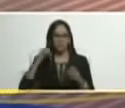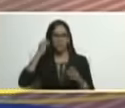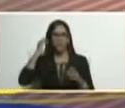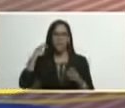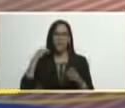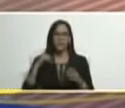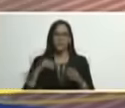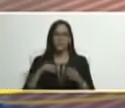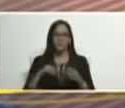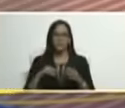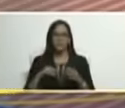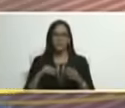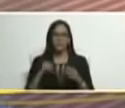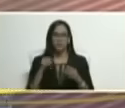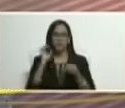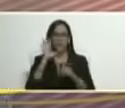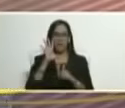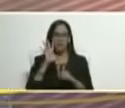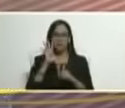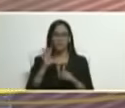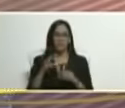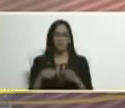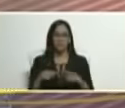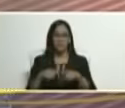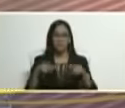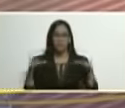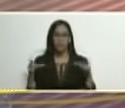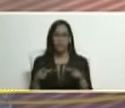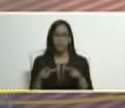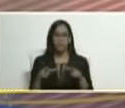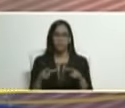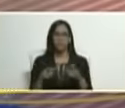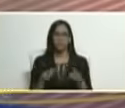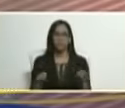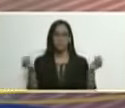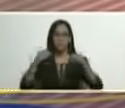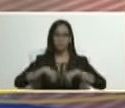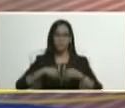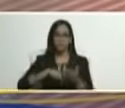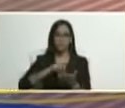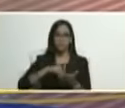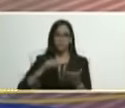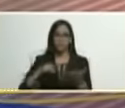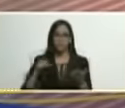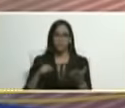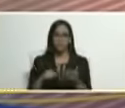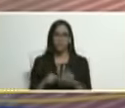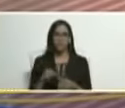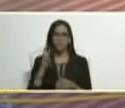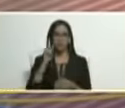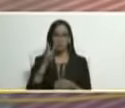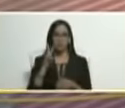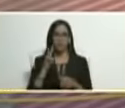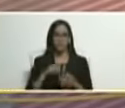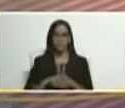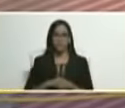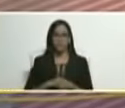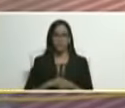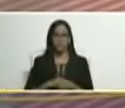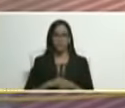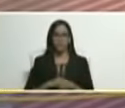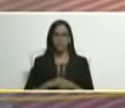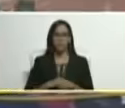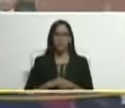ronda se firmaron sendos acuerdos entre los dos gobiernos.